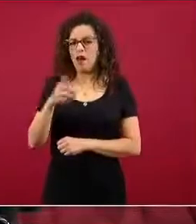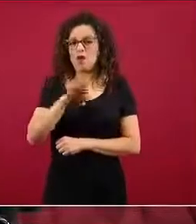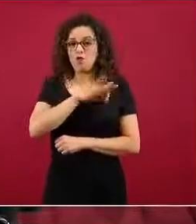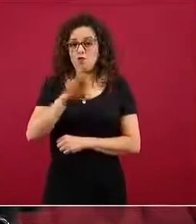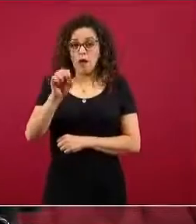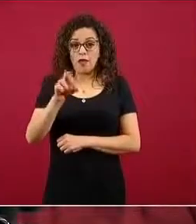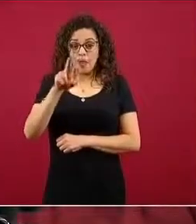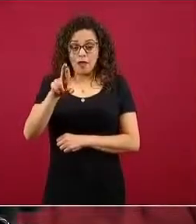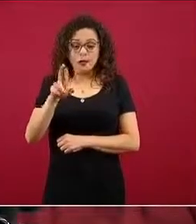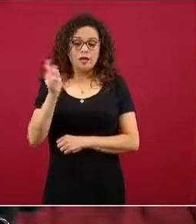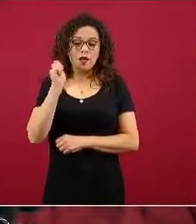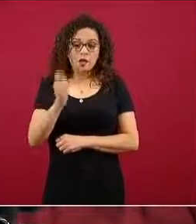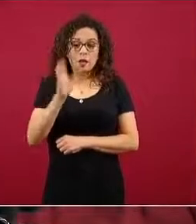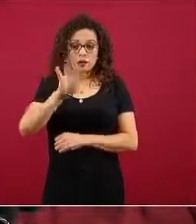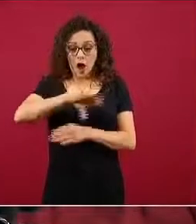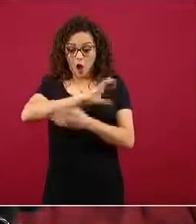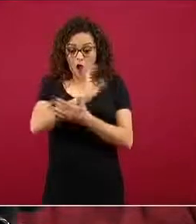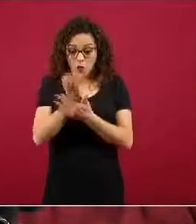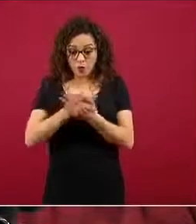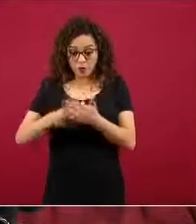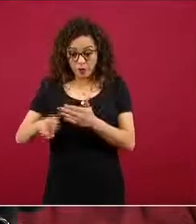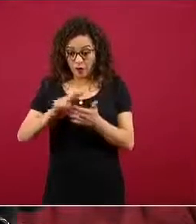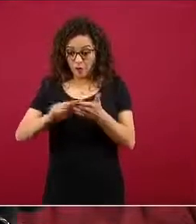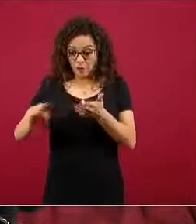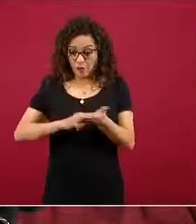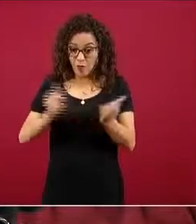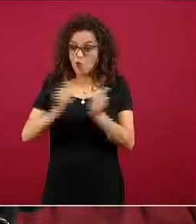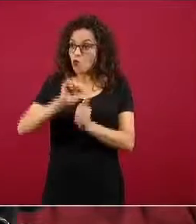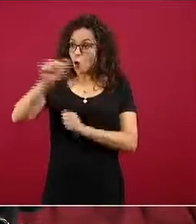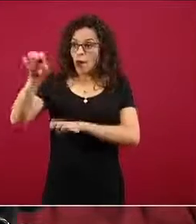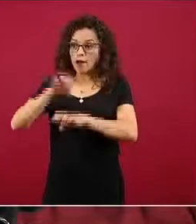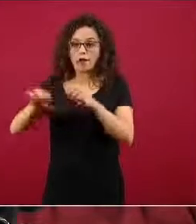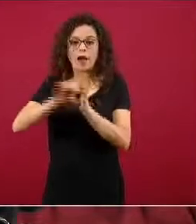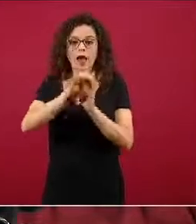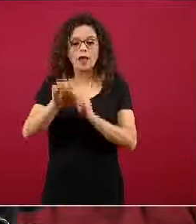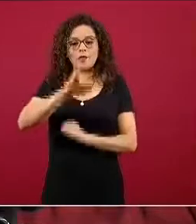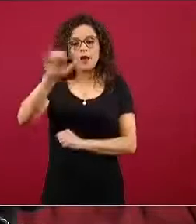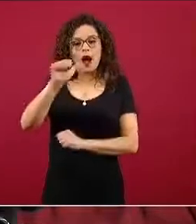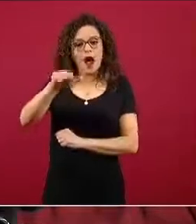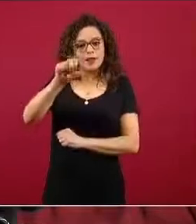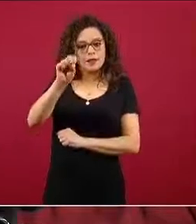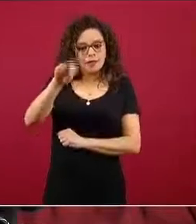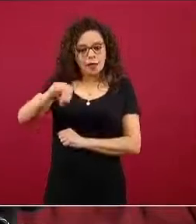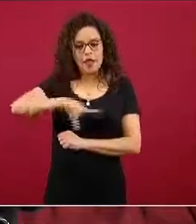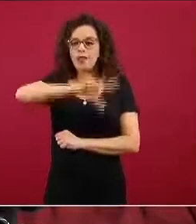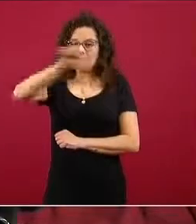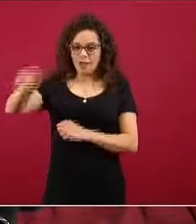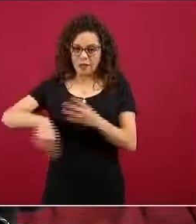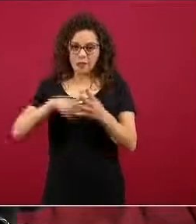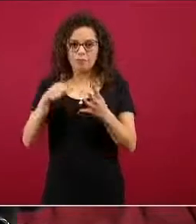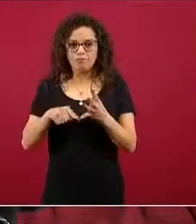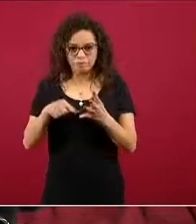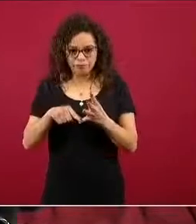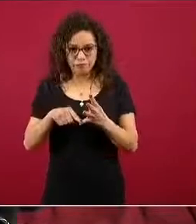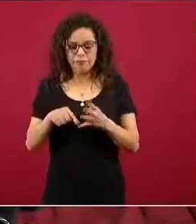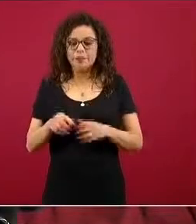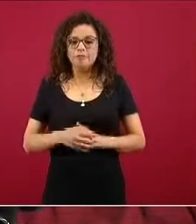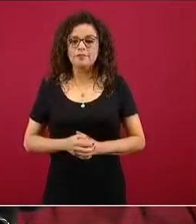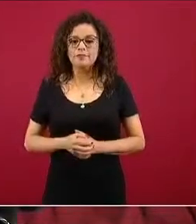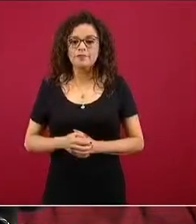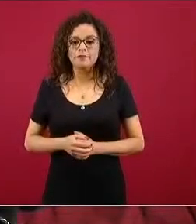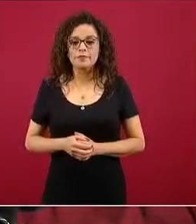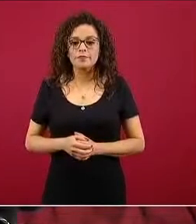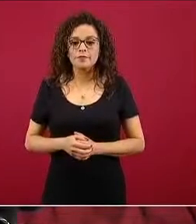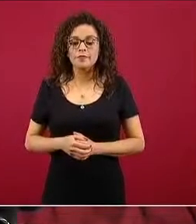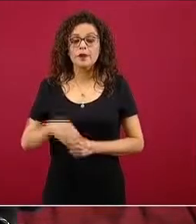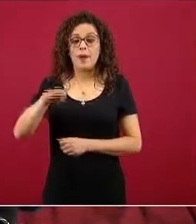de concretar contratos con otras compañías. Por ejemplo, Janssen sería la siguiente que sería elegible, y es posible